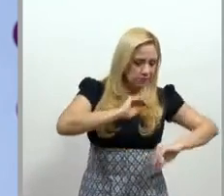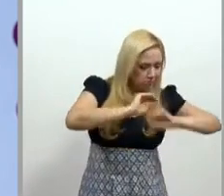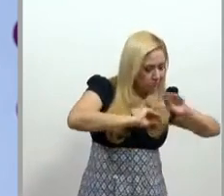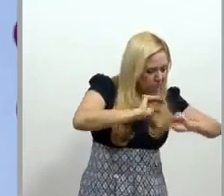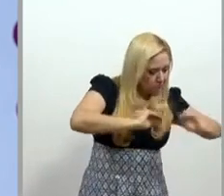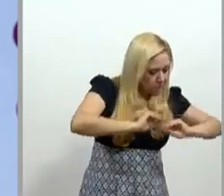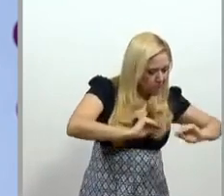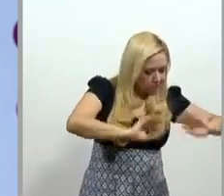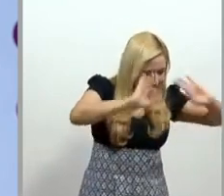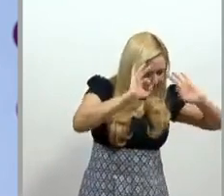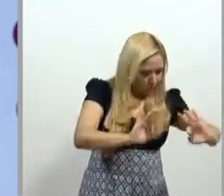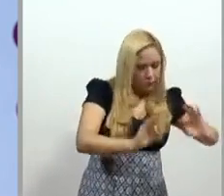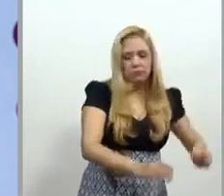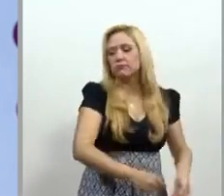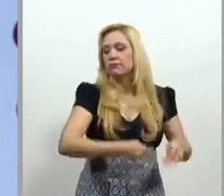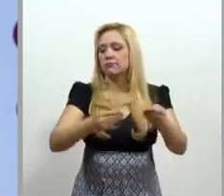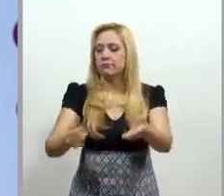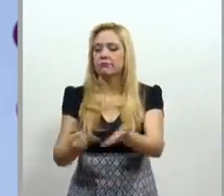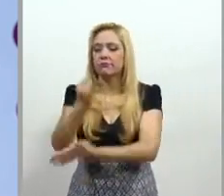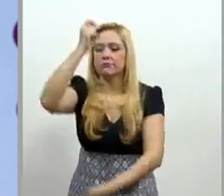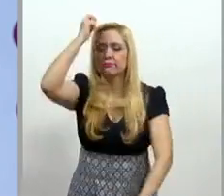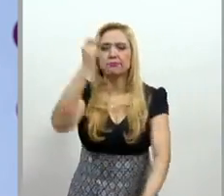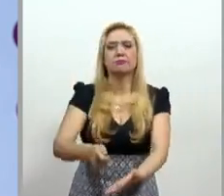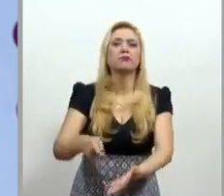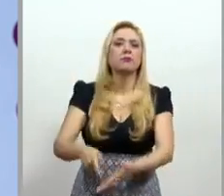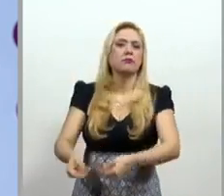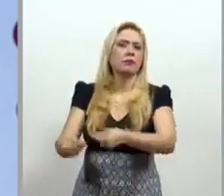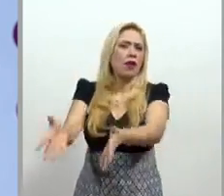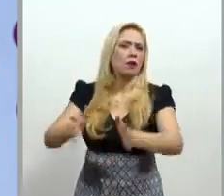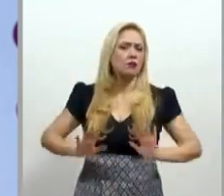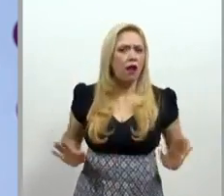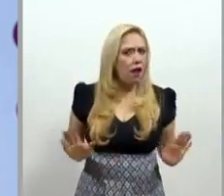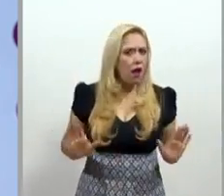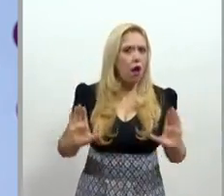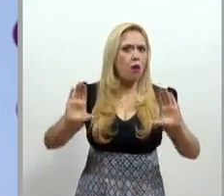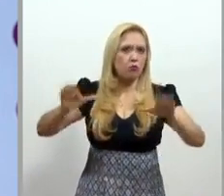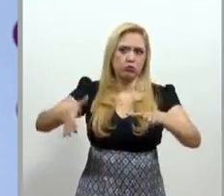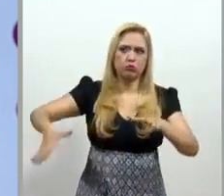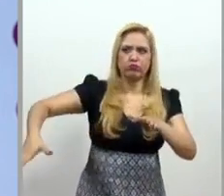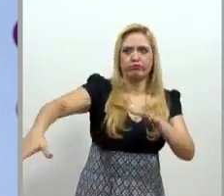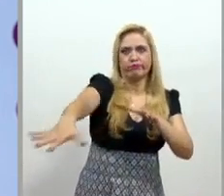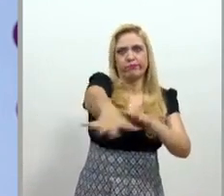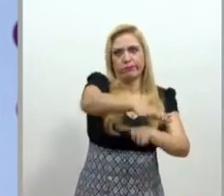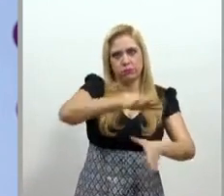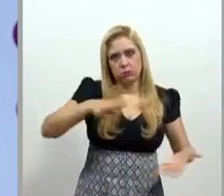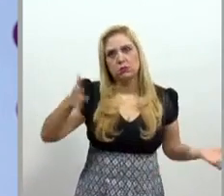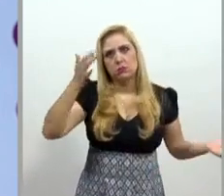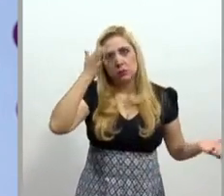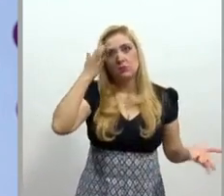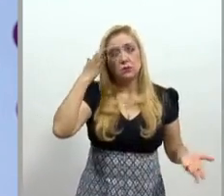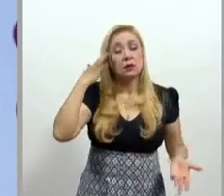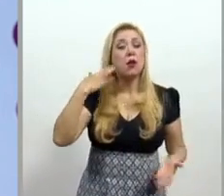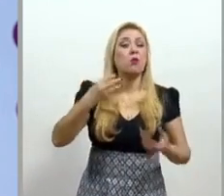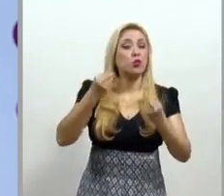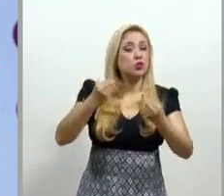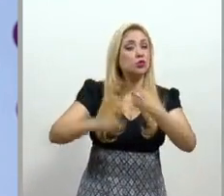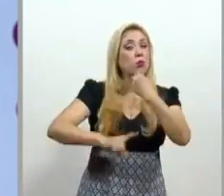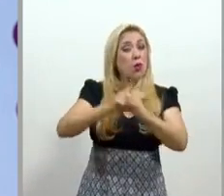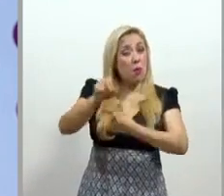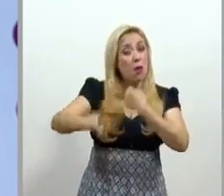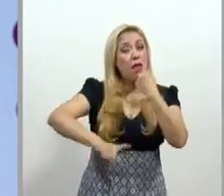hacerse congruente con este problema colectivo. Y esto, la verdad es que sí ha dado una serie de